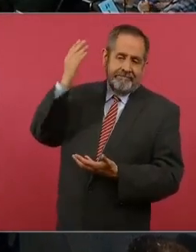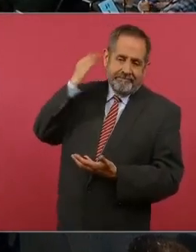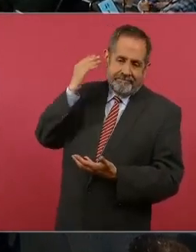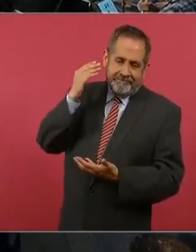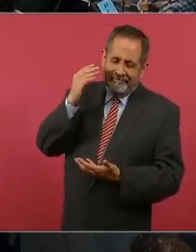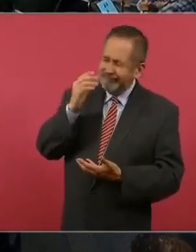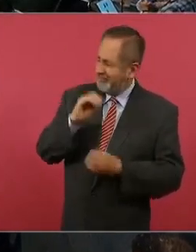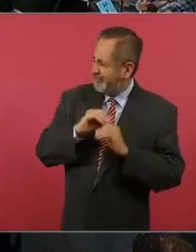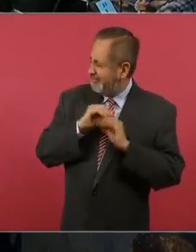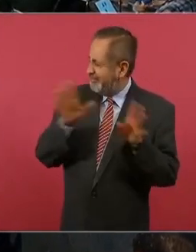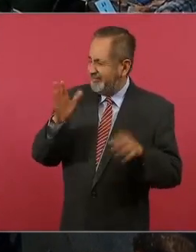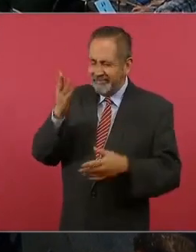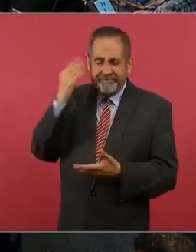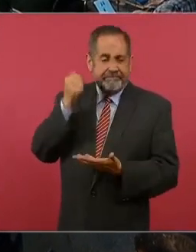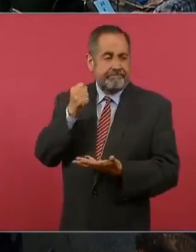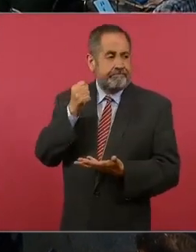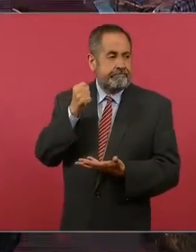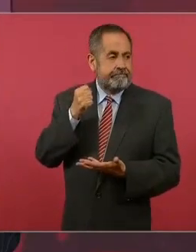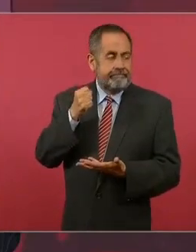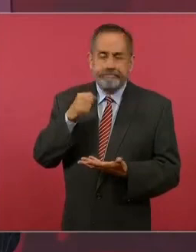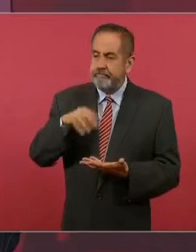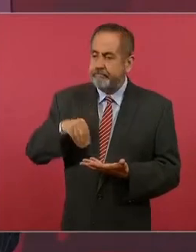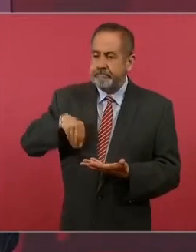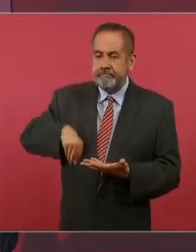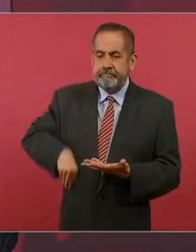había chanchullo.